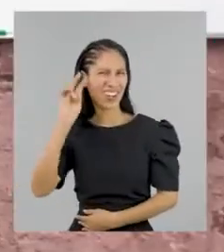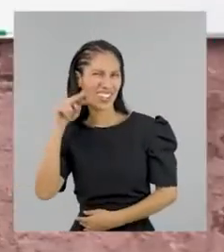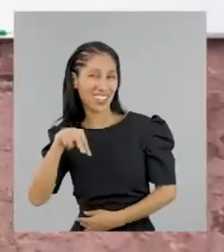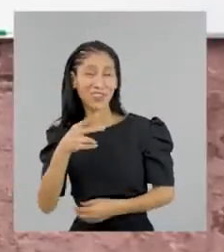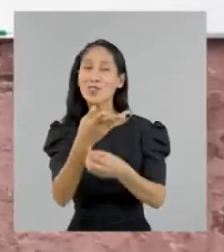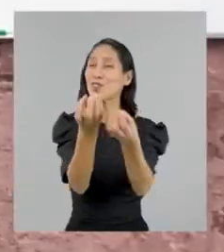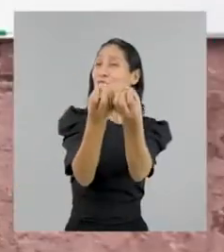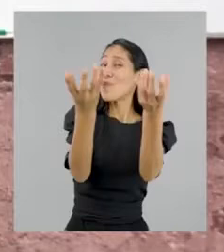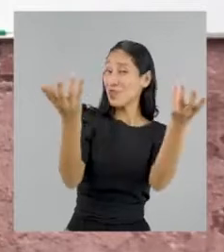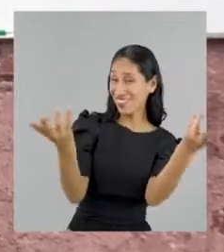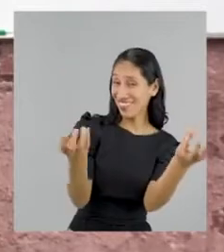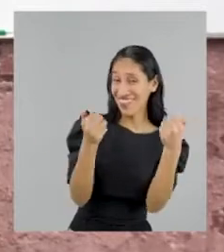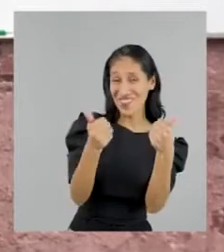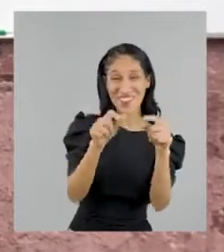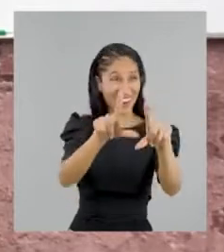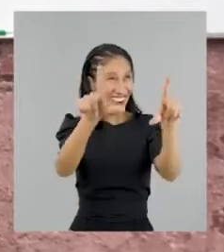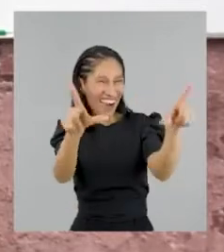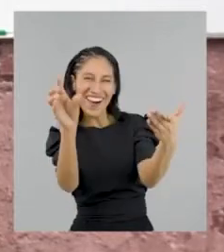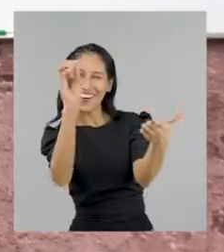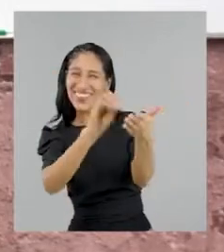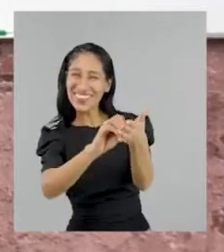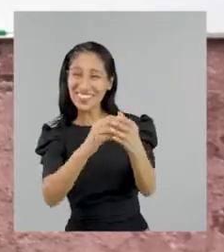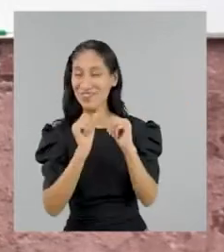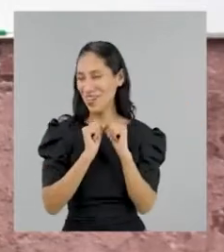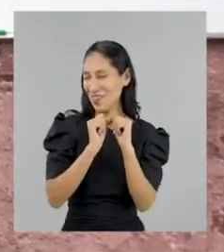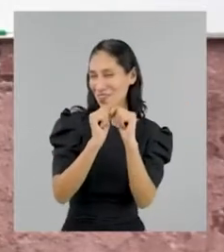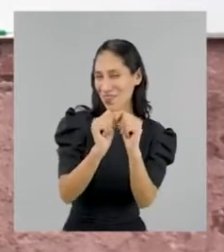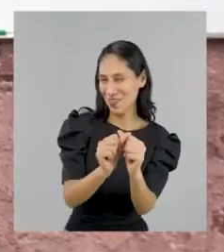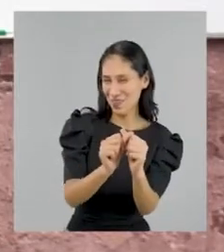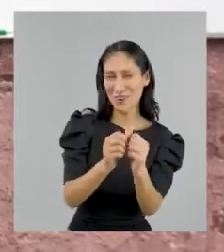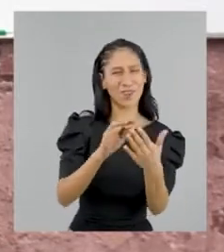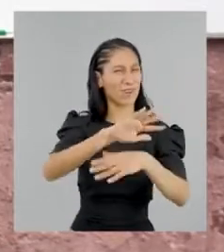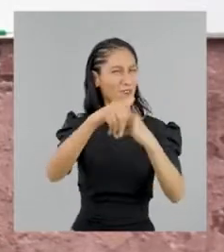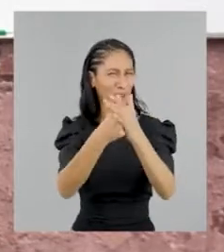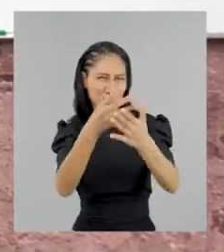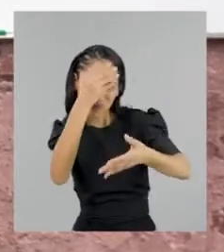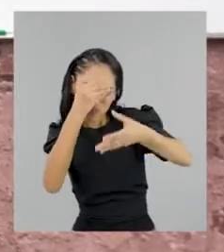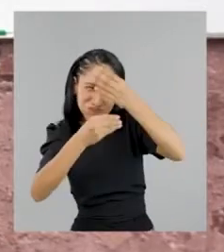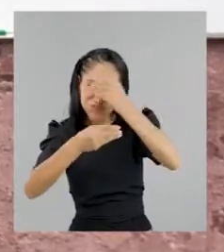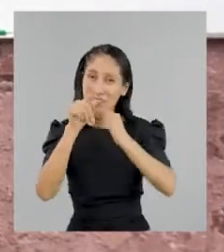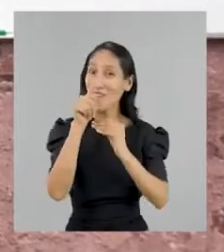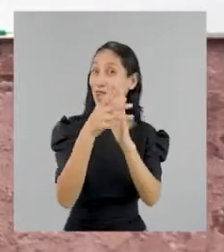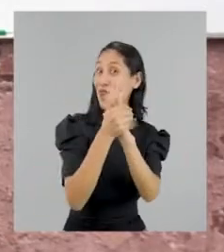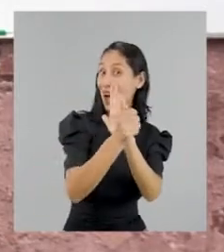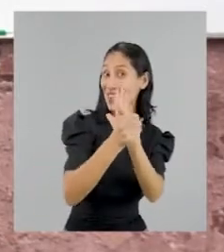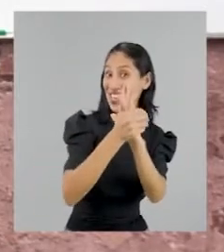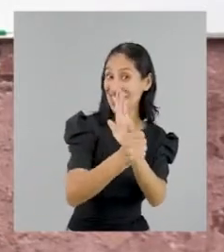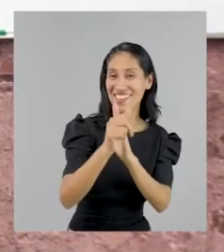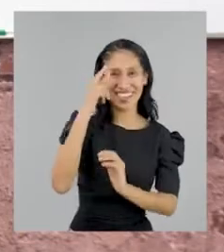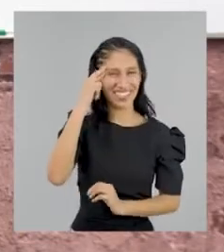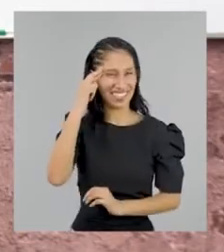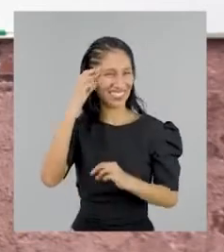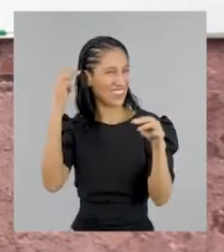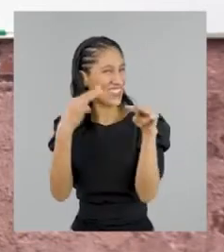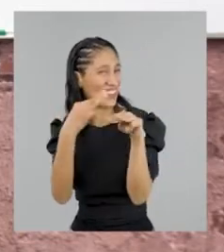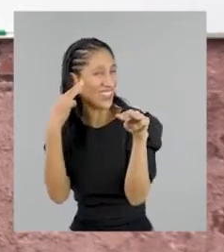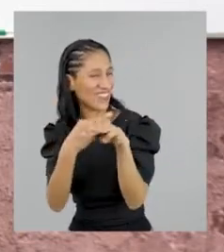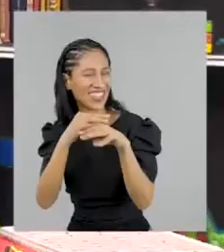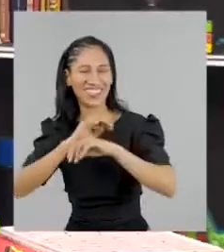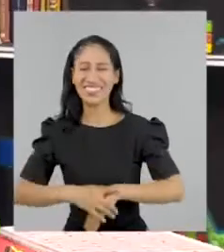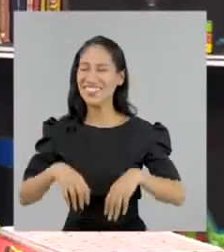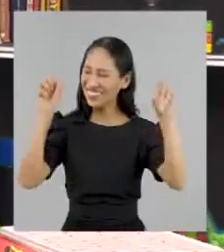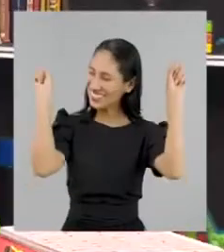soy Joaquín. ¿Cómo están? Qué bueno tenerlos de vuelta para continuar con el fortalecimiento de su habilidad de razonamiento